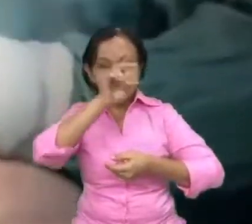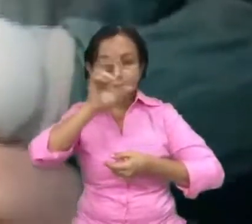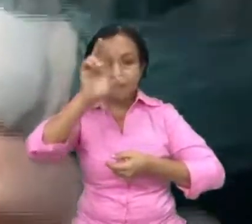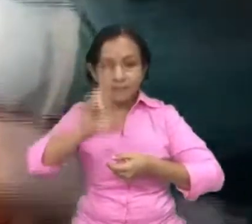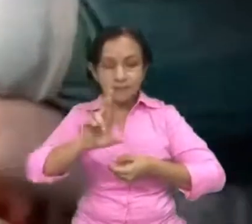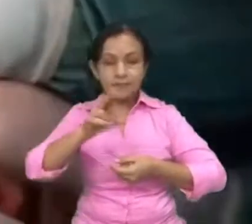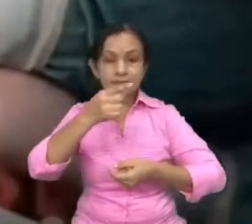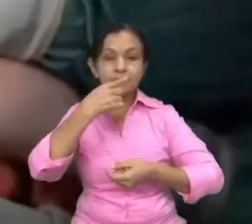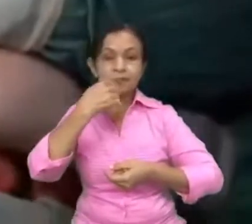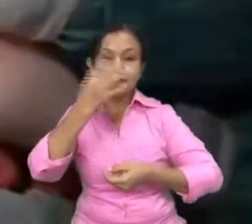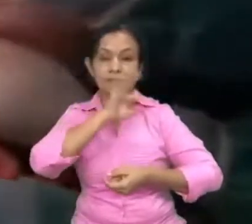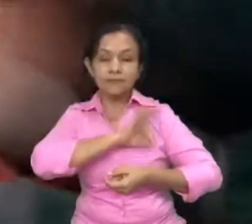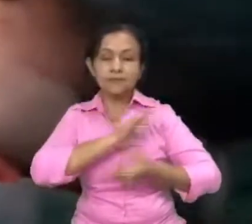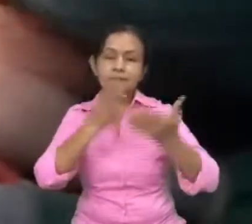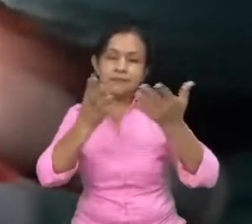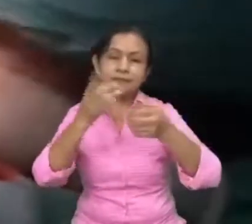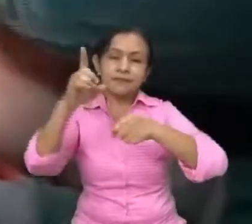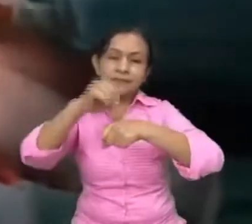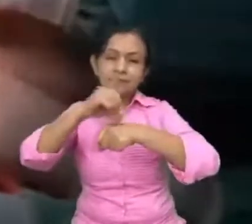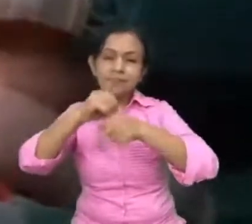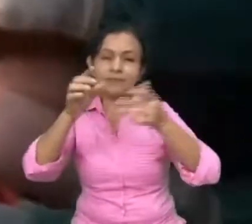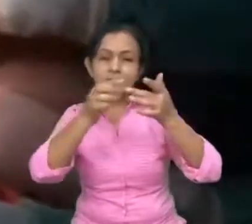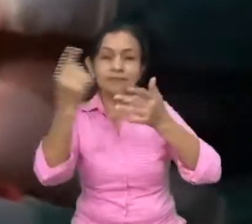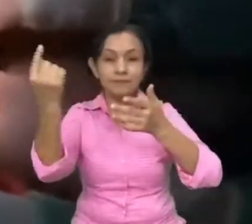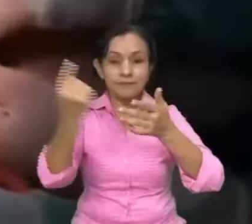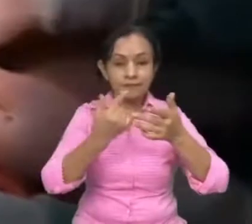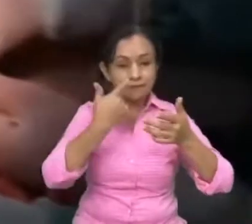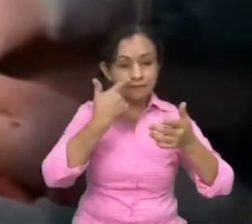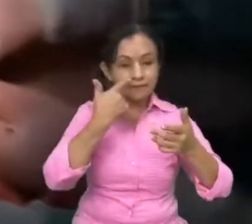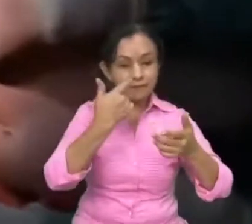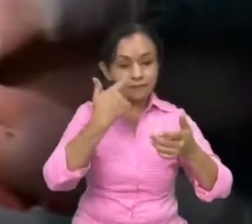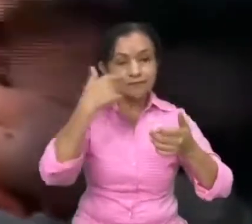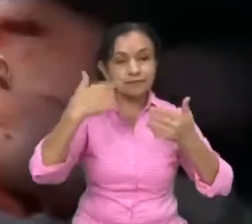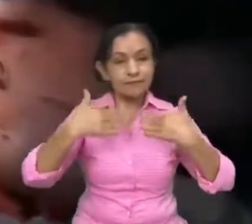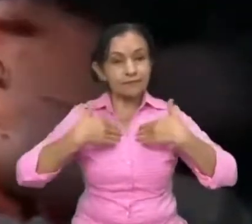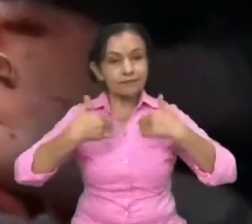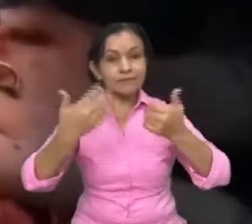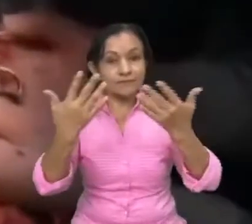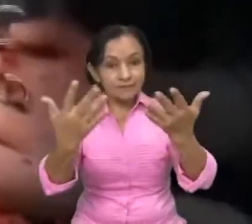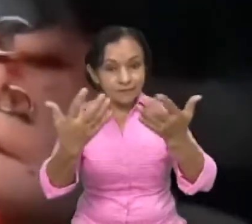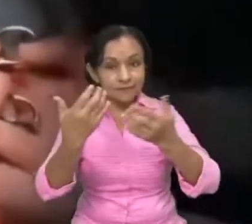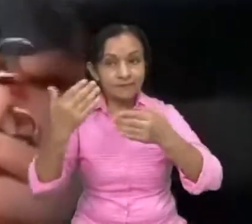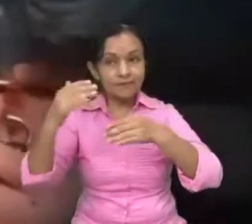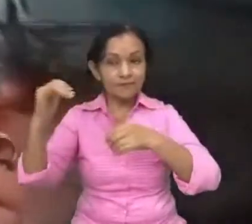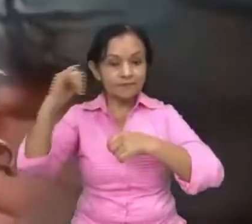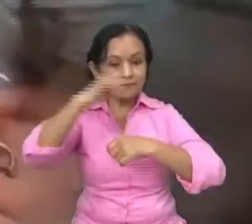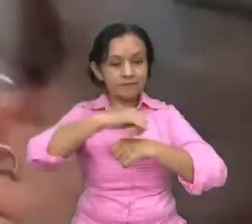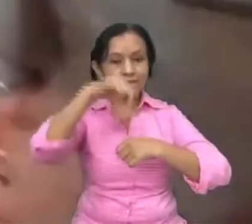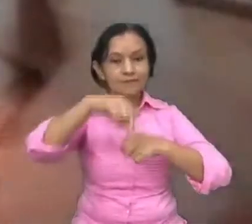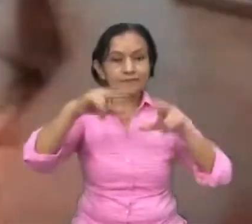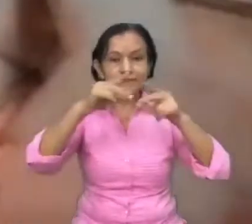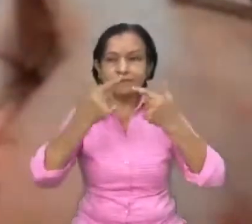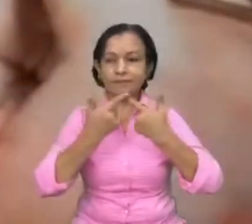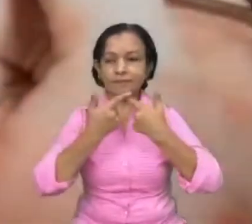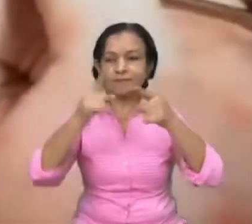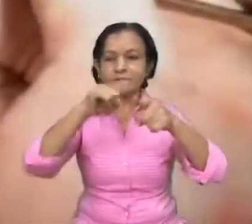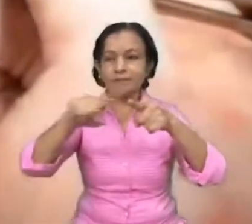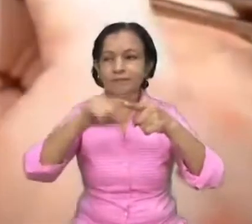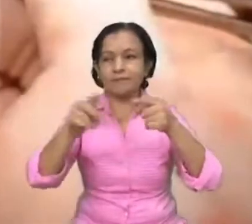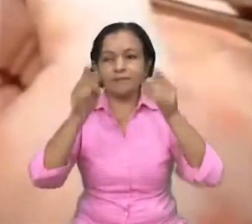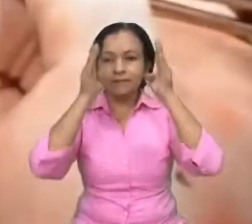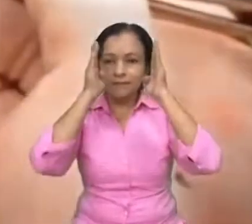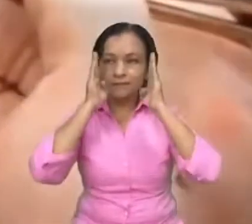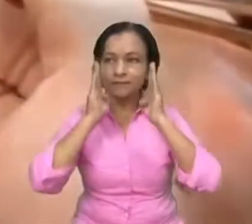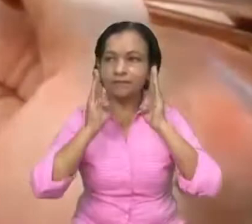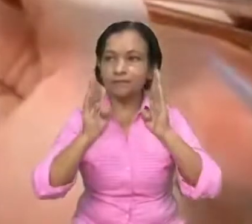y Chile, que quieren venir los médicos especialistas a conocer de nuestro sistema de salud, de este modelo gratuito en el que está integrado